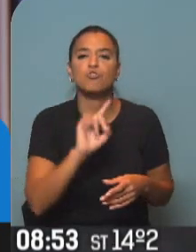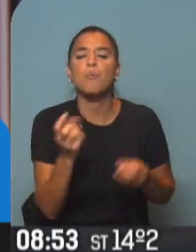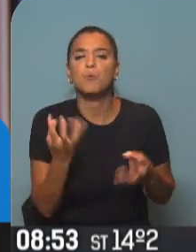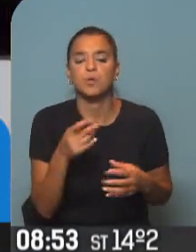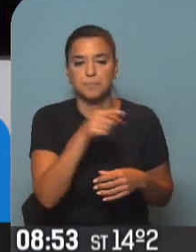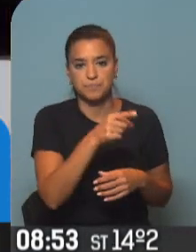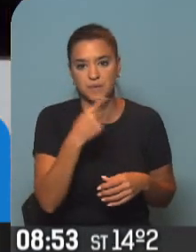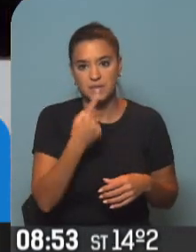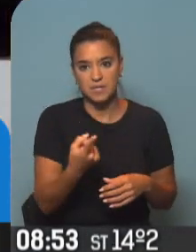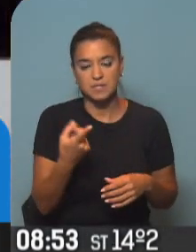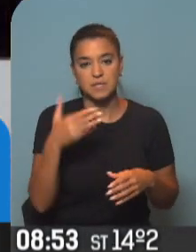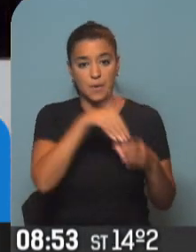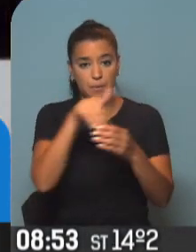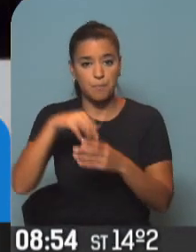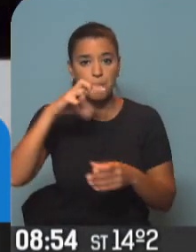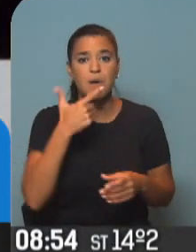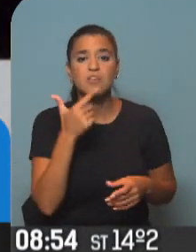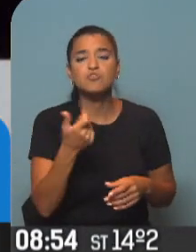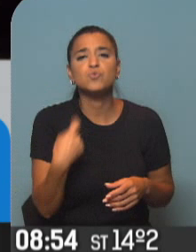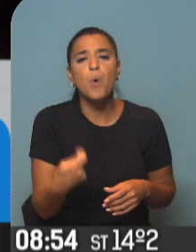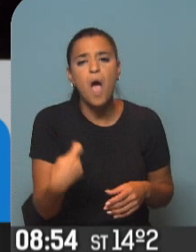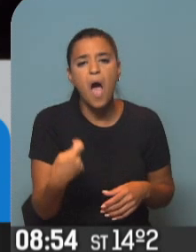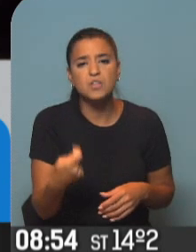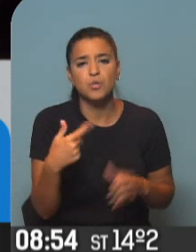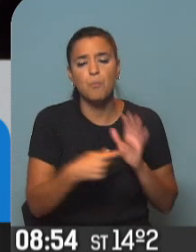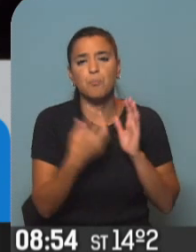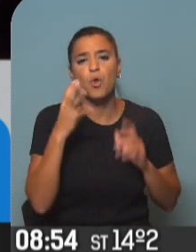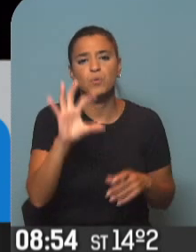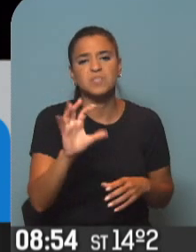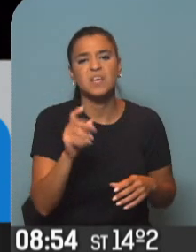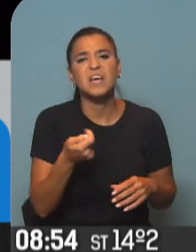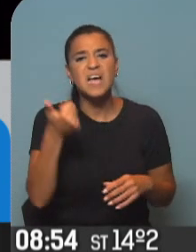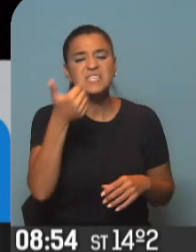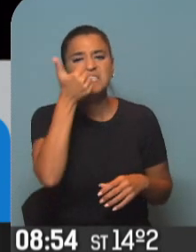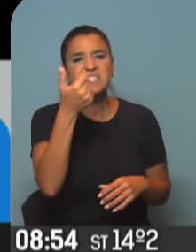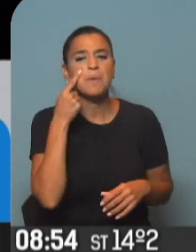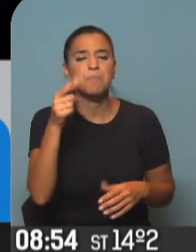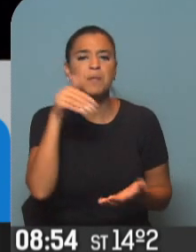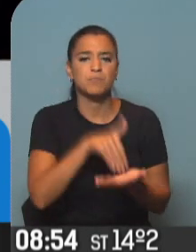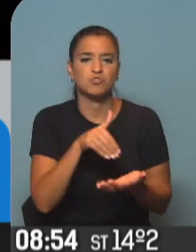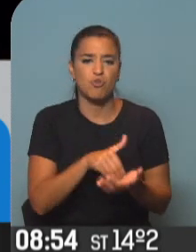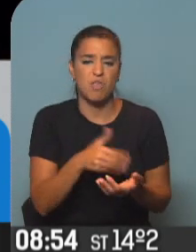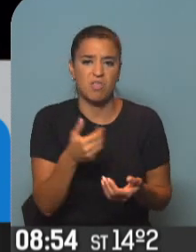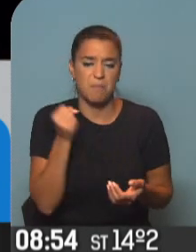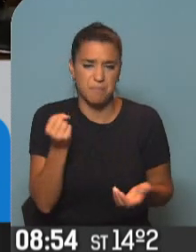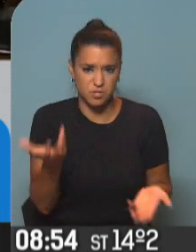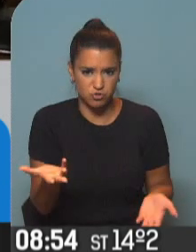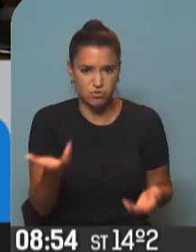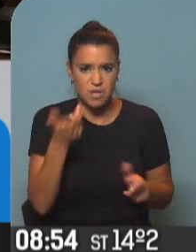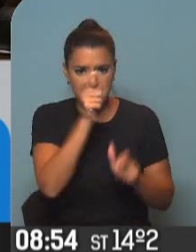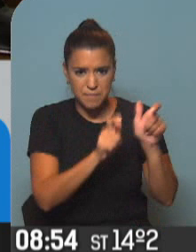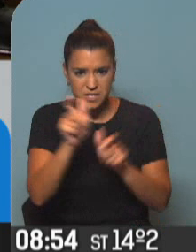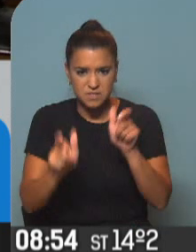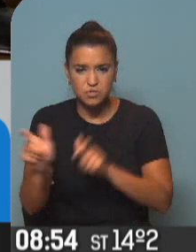la paso genera un gasto que estamos hablando en la provincia de buenos aires- de casi 6.000 millones de pesos la gente